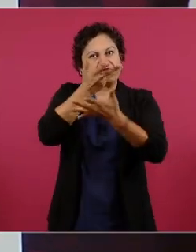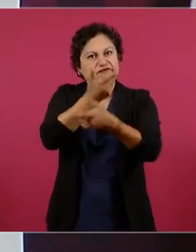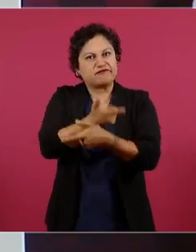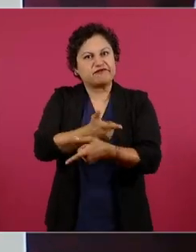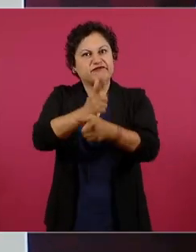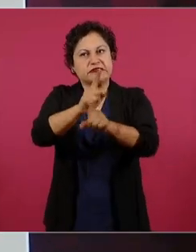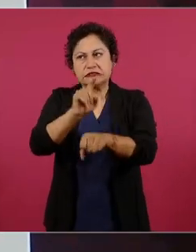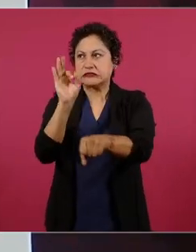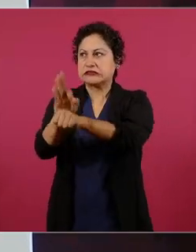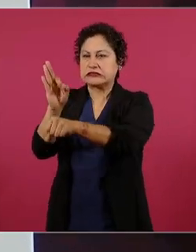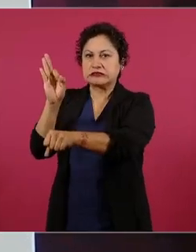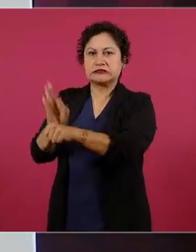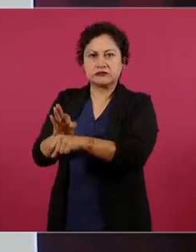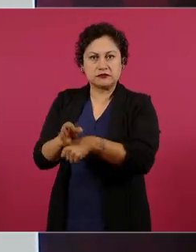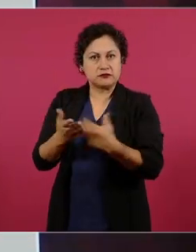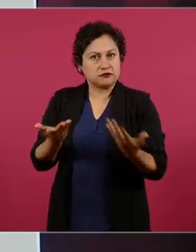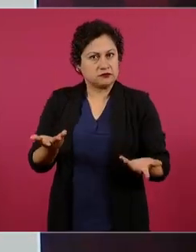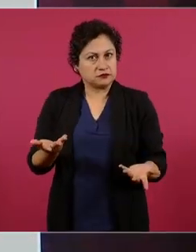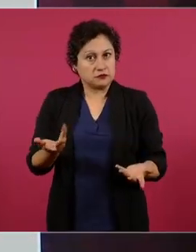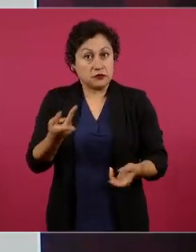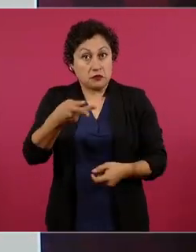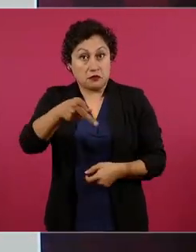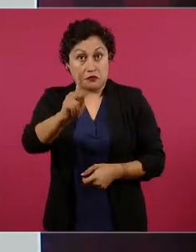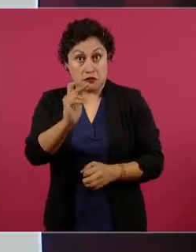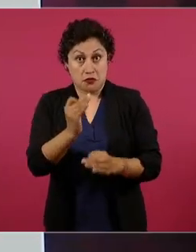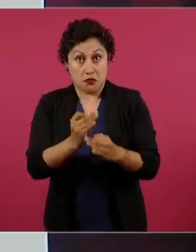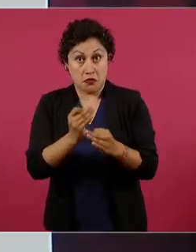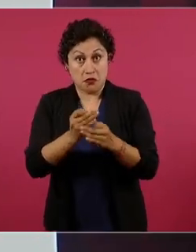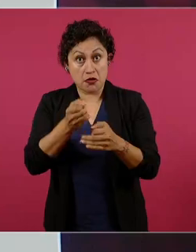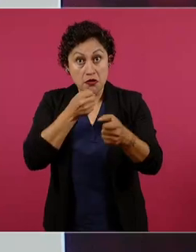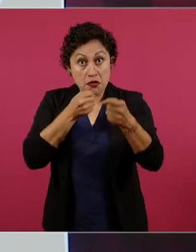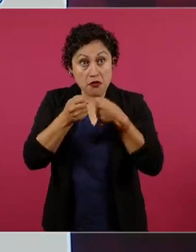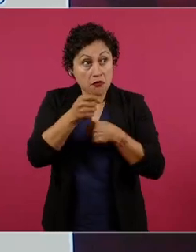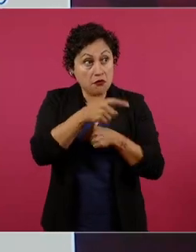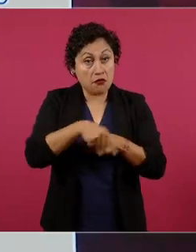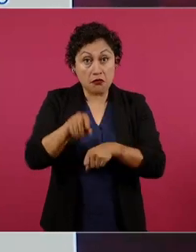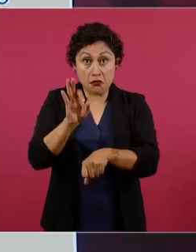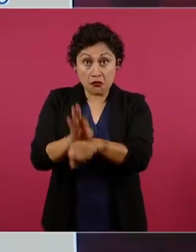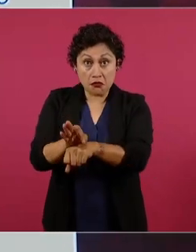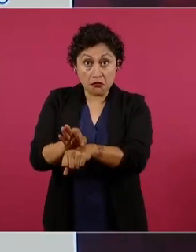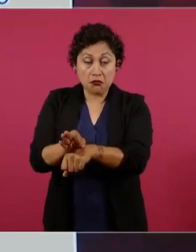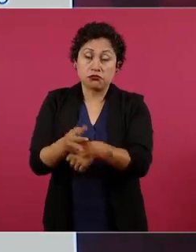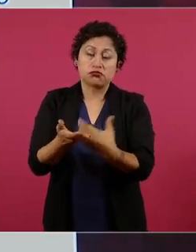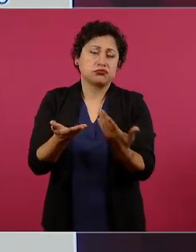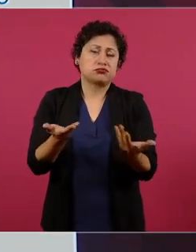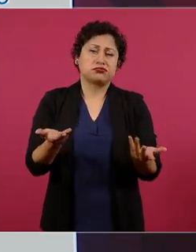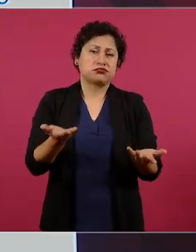no existe eso. Yo espero, no pierdo la fe